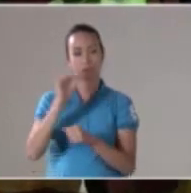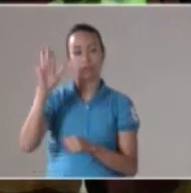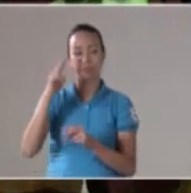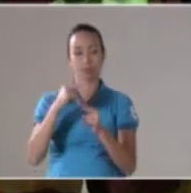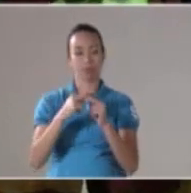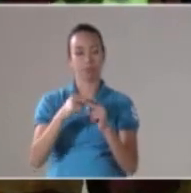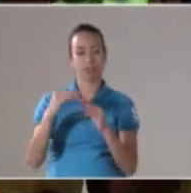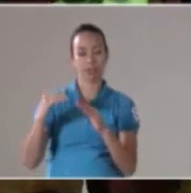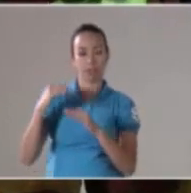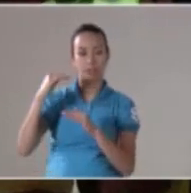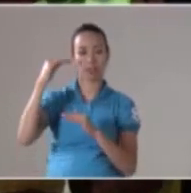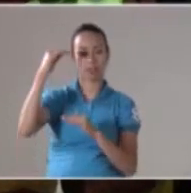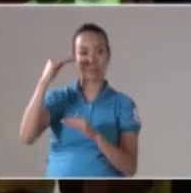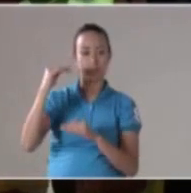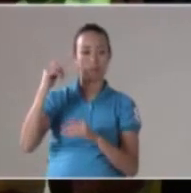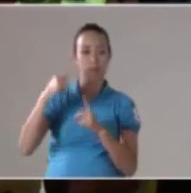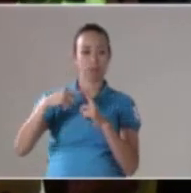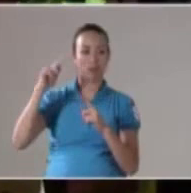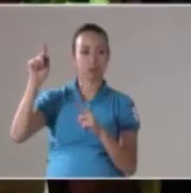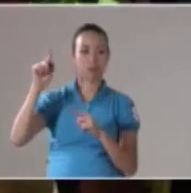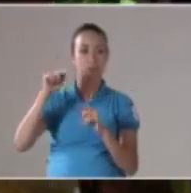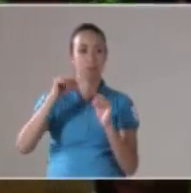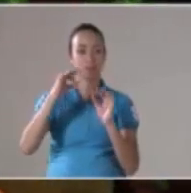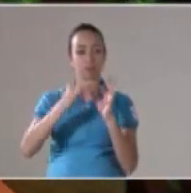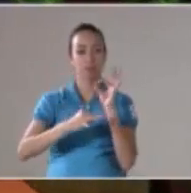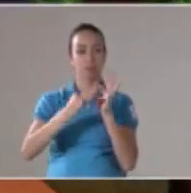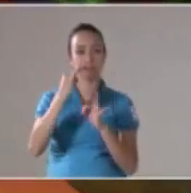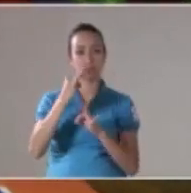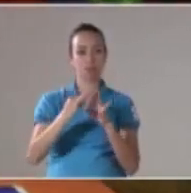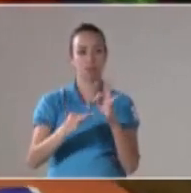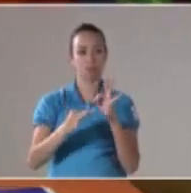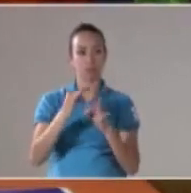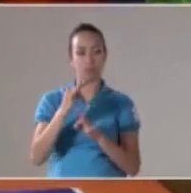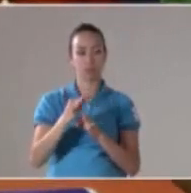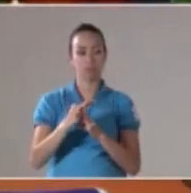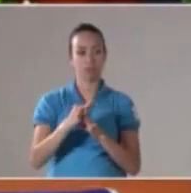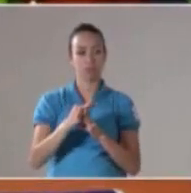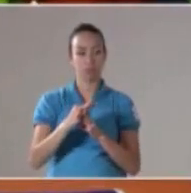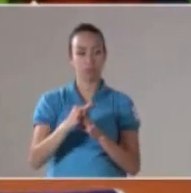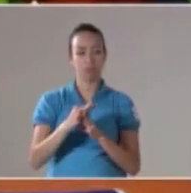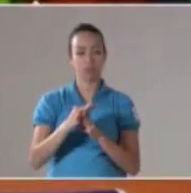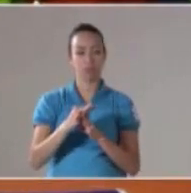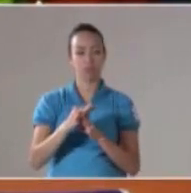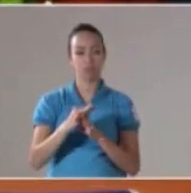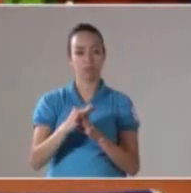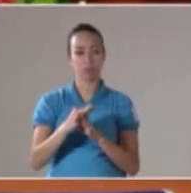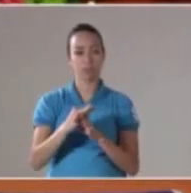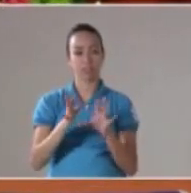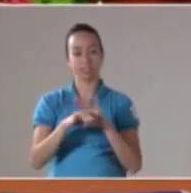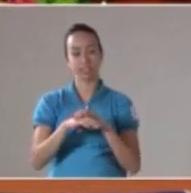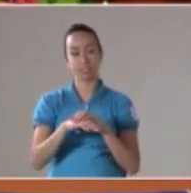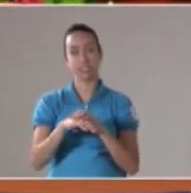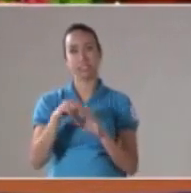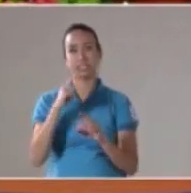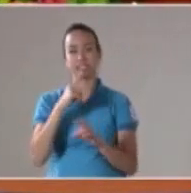tu justicia, saca mi alma de la angustia. Fíjate, Señor, tú